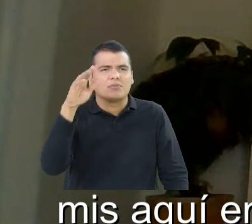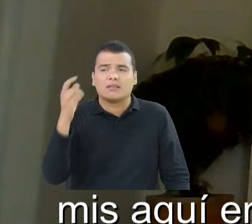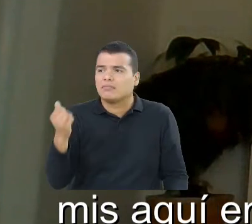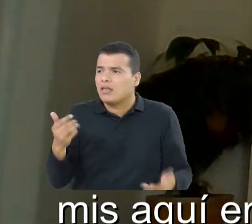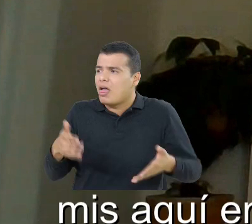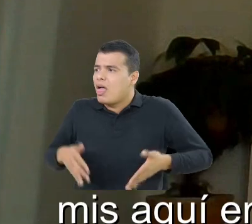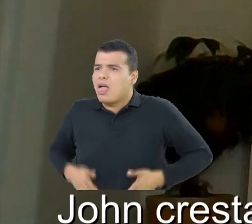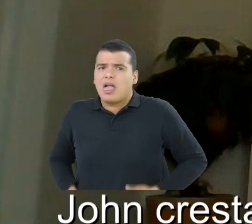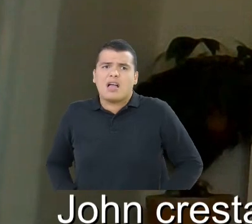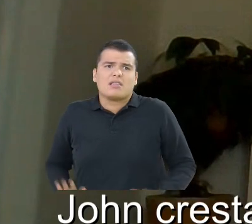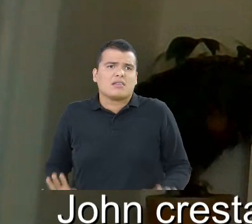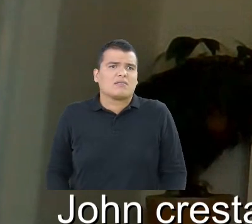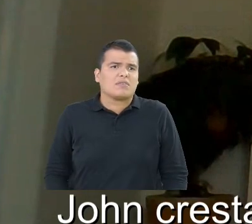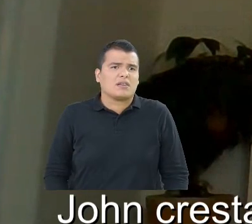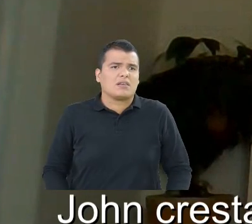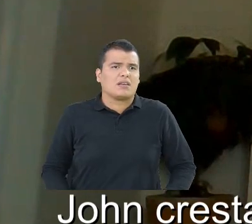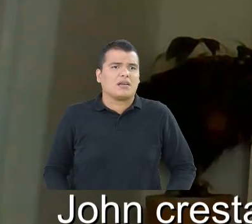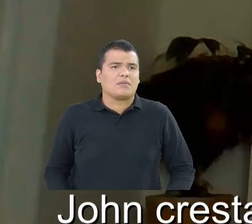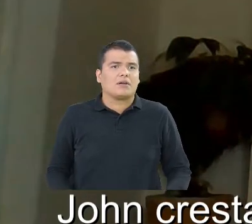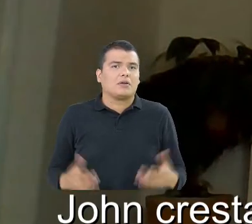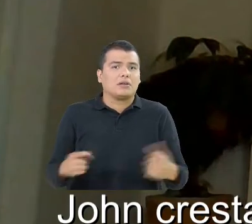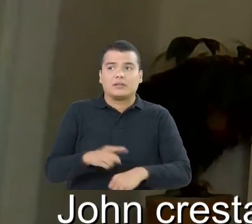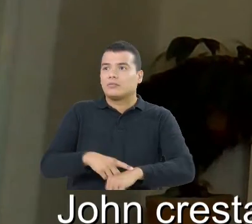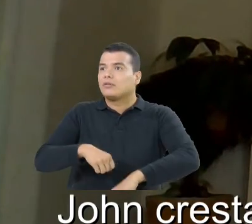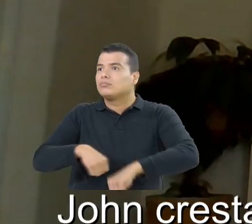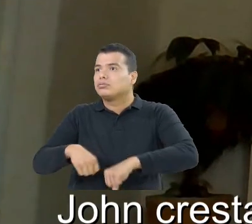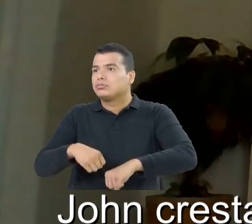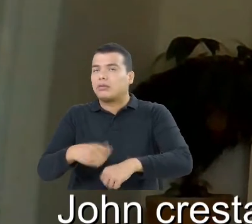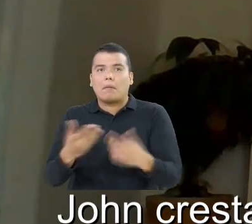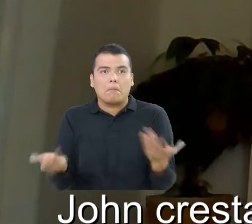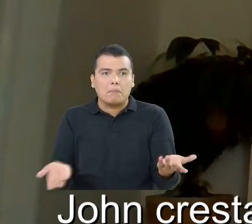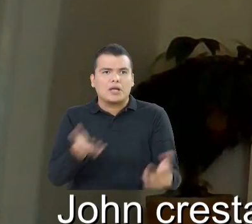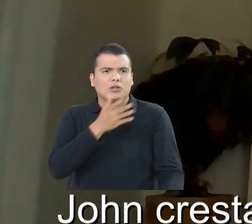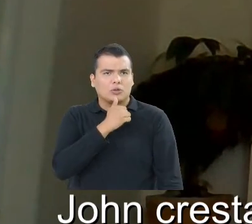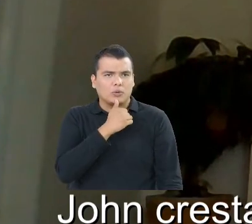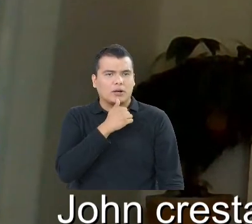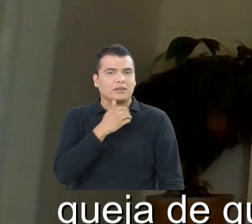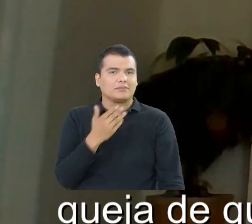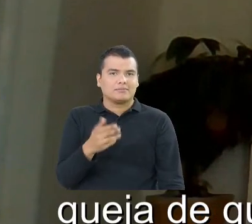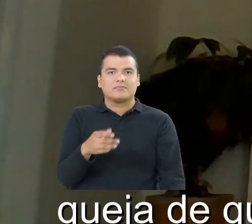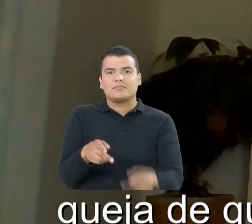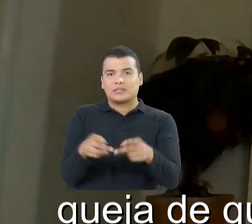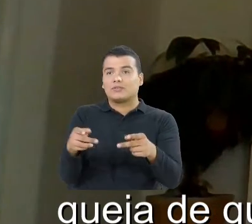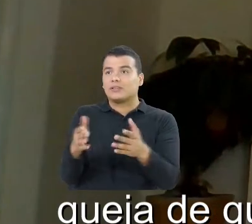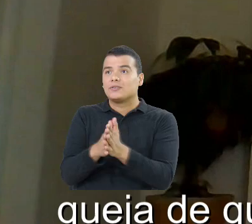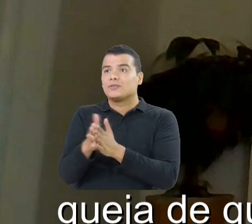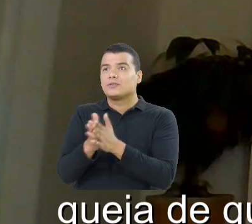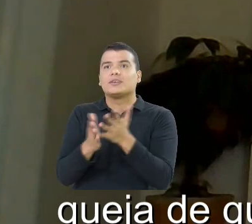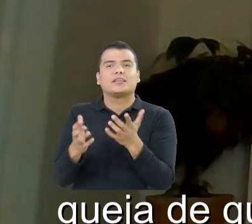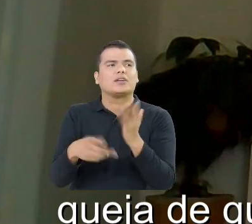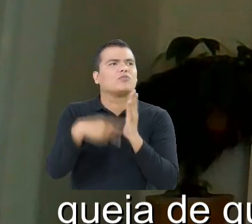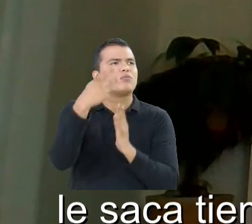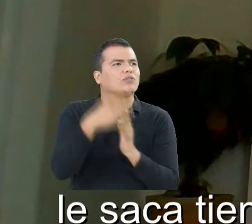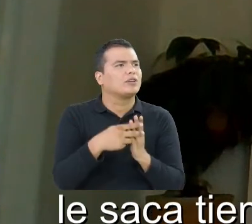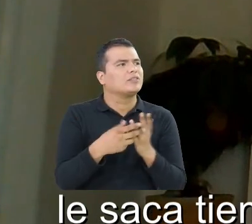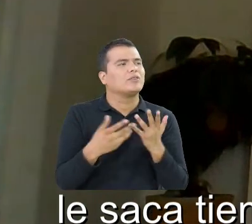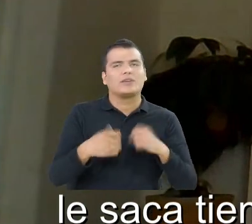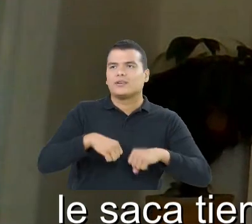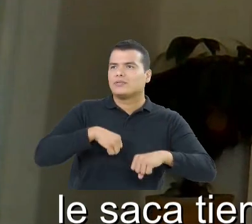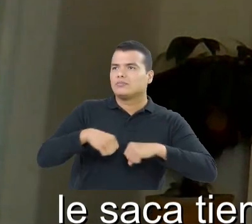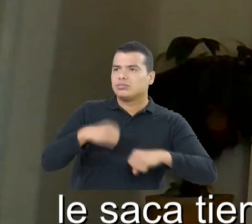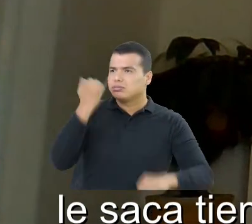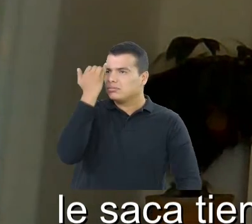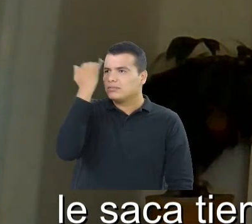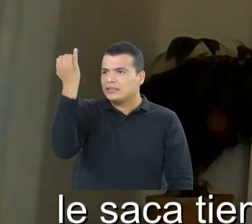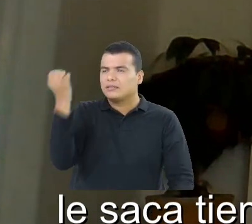dinero, pero nunca le saca tiempo al dinero. ¿A qué me refiero? Muchos queremos poner un proyecto en digital, muchos queremos sacar